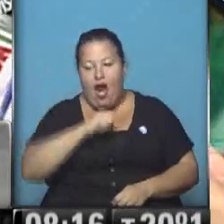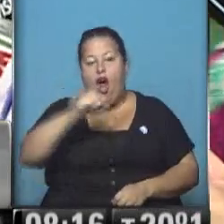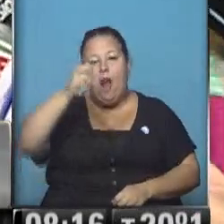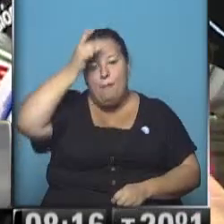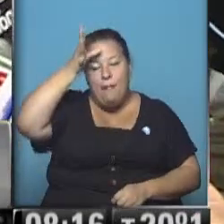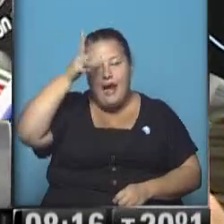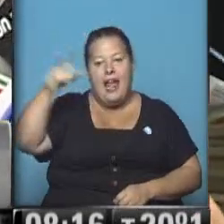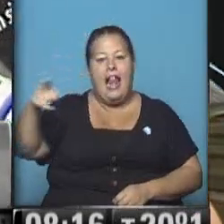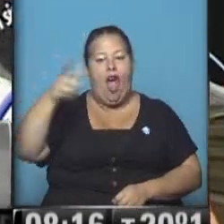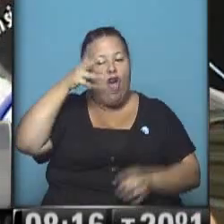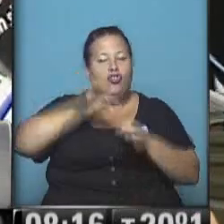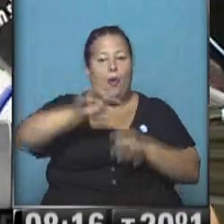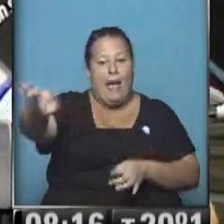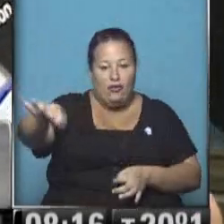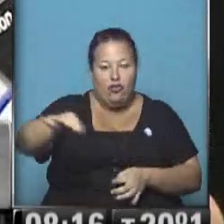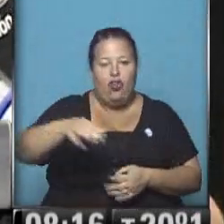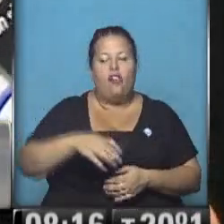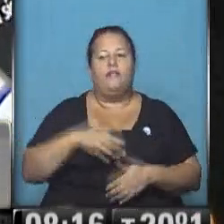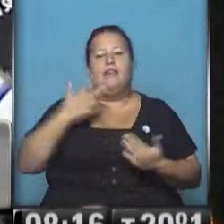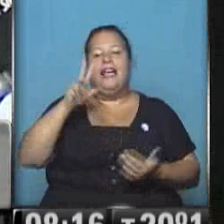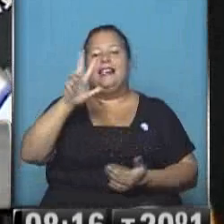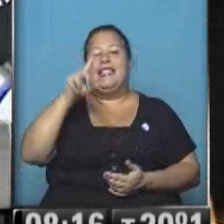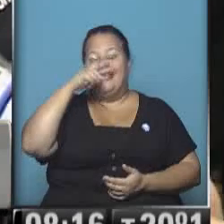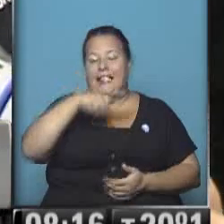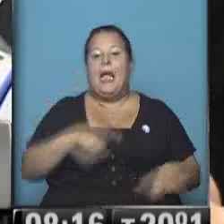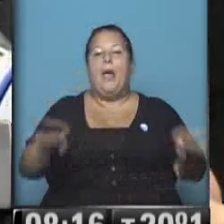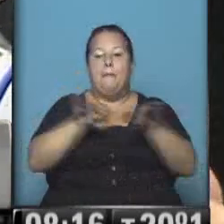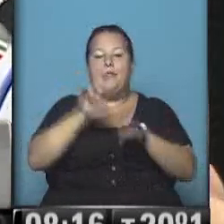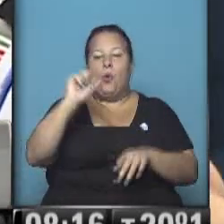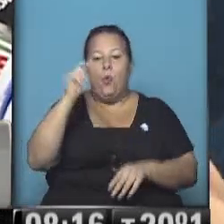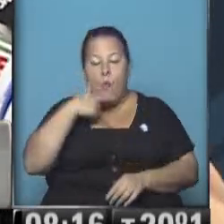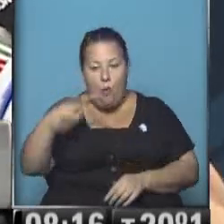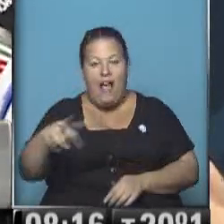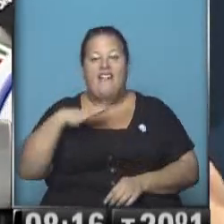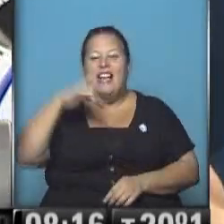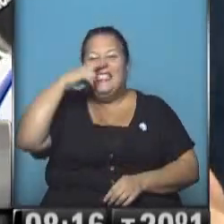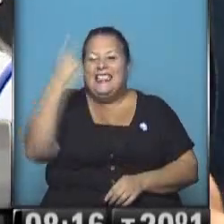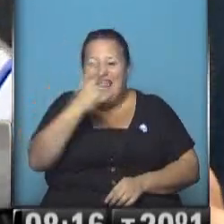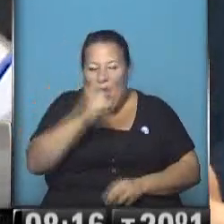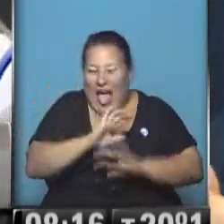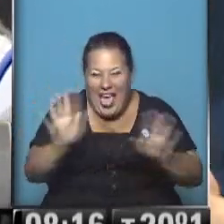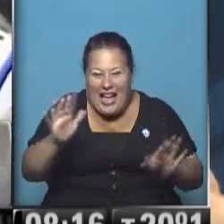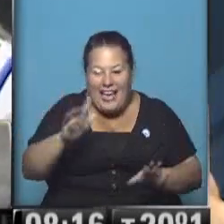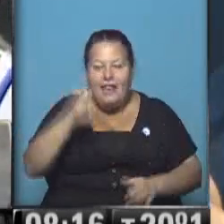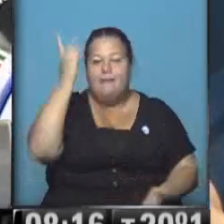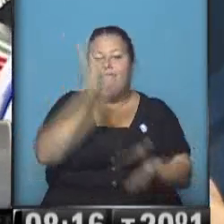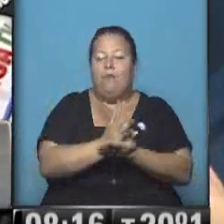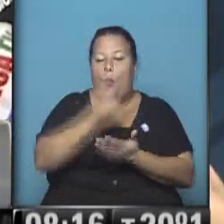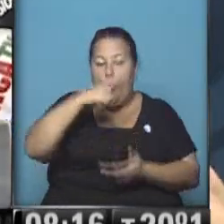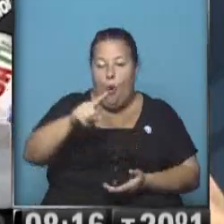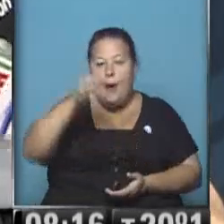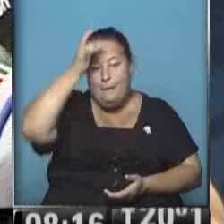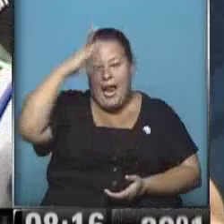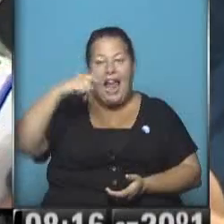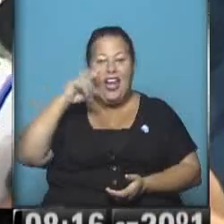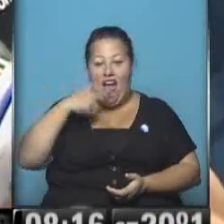penal de 8 Met y a los 37 lo empatamos lo empató Lucas y faltando 7 segundos nada más hubo falta la cuarta falta y el penal